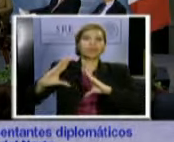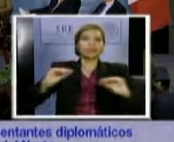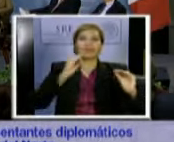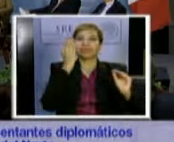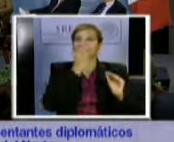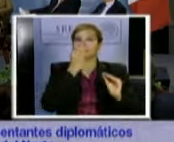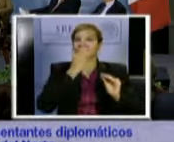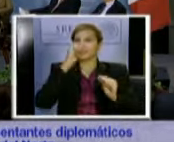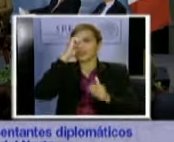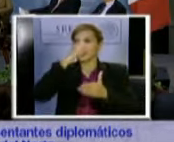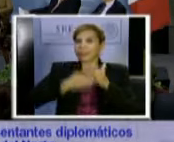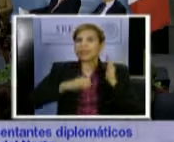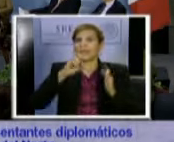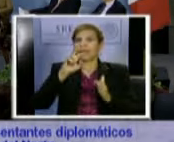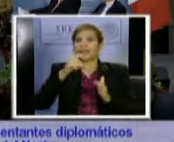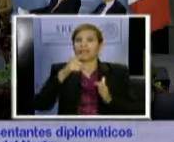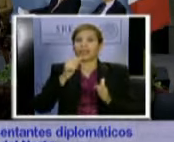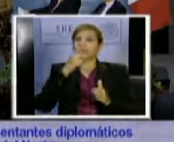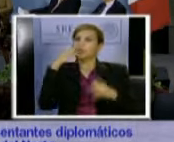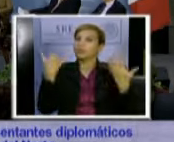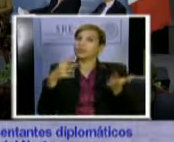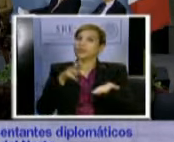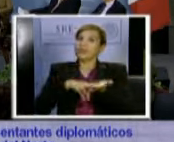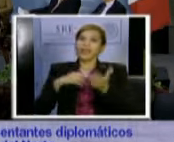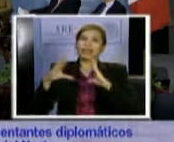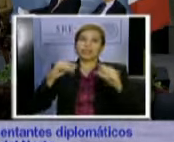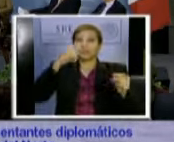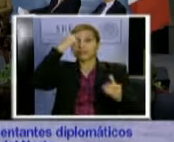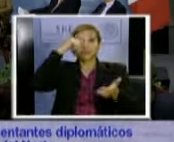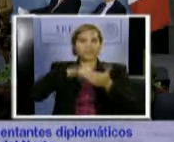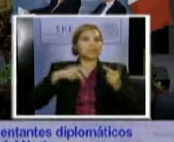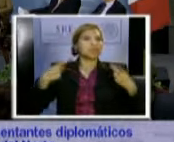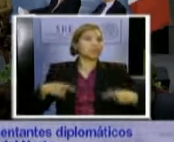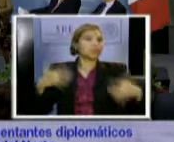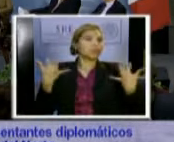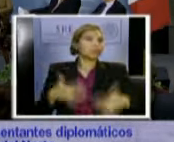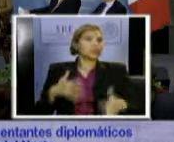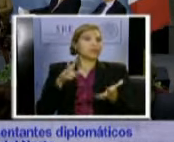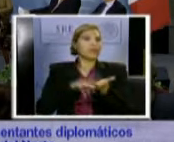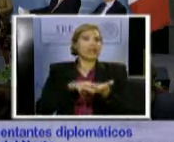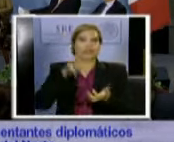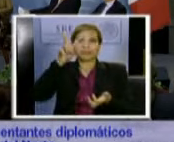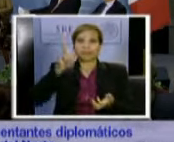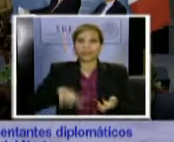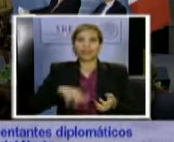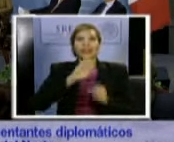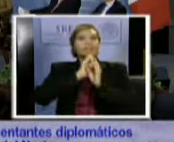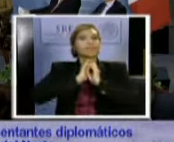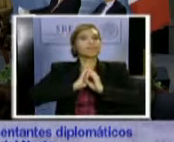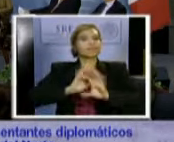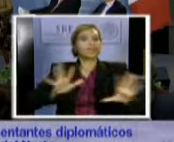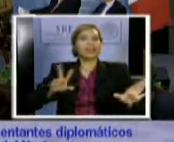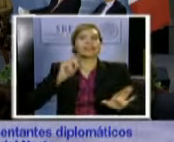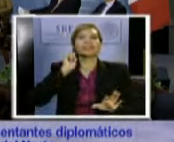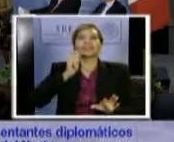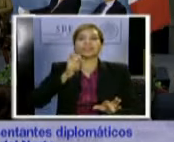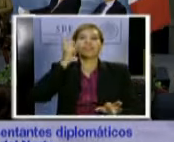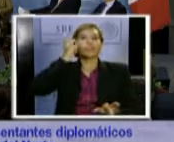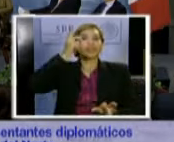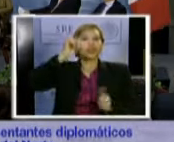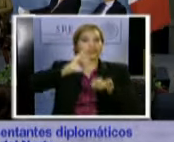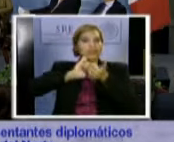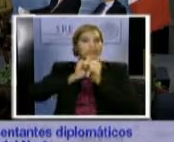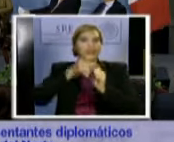don Felipe, es muy poderoso para los creyentes porque es verdad revelada, es decir, es Dios